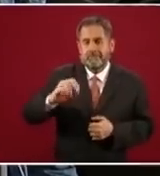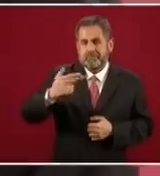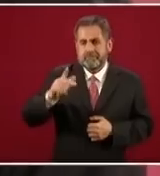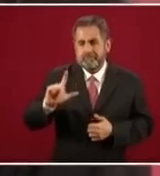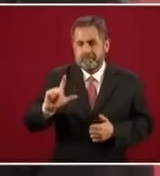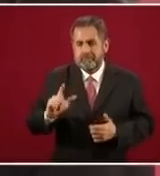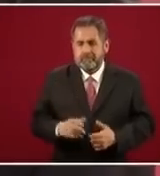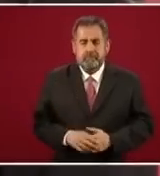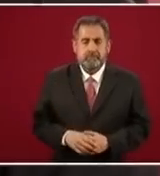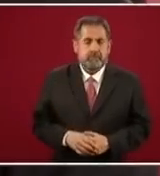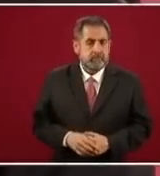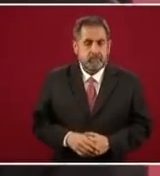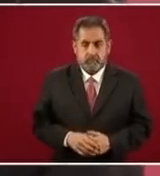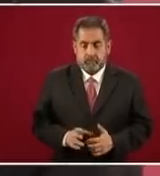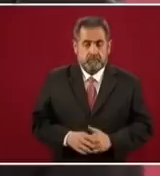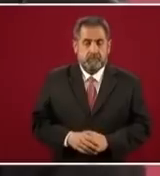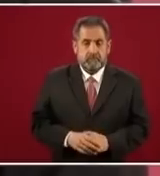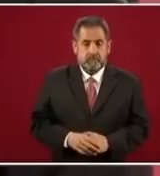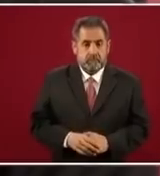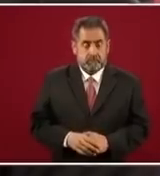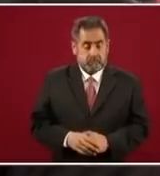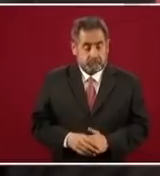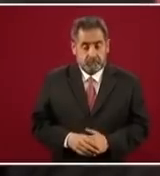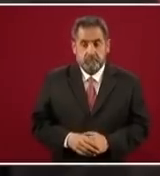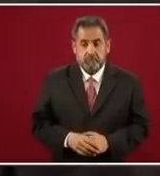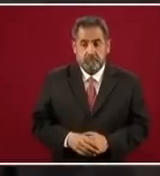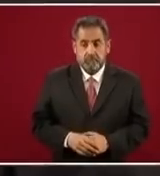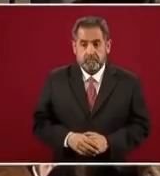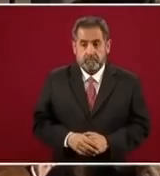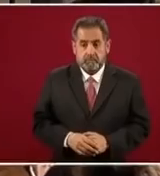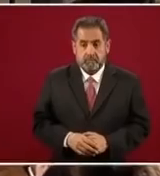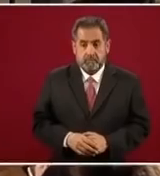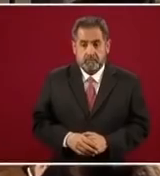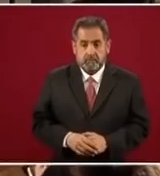Pues estás